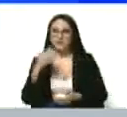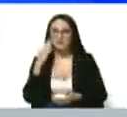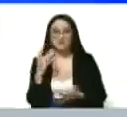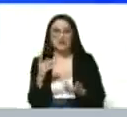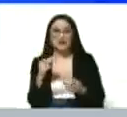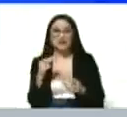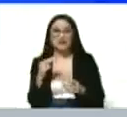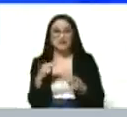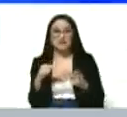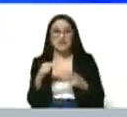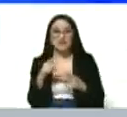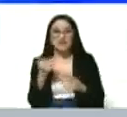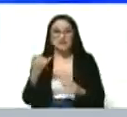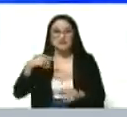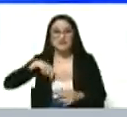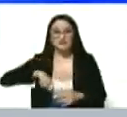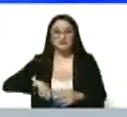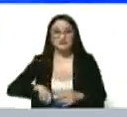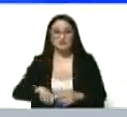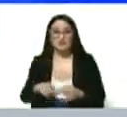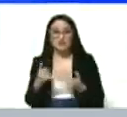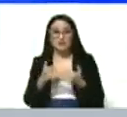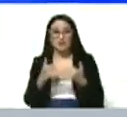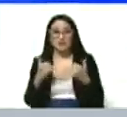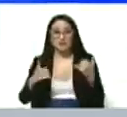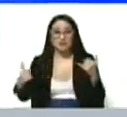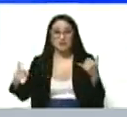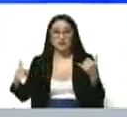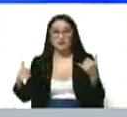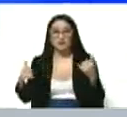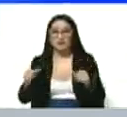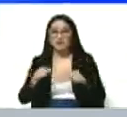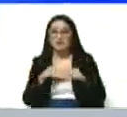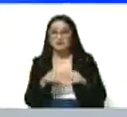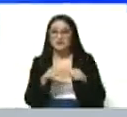de inversión en la industria energética, seguimos